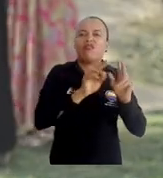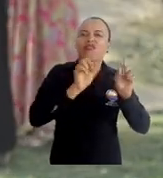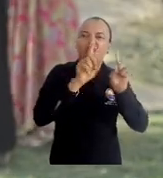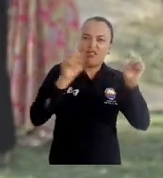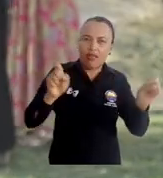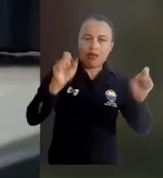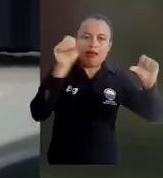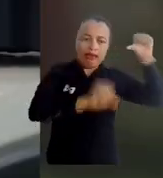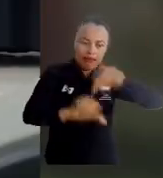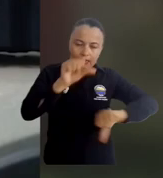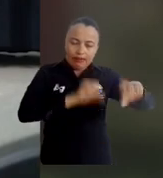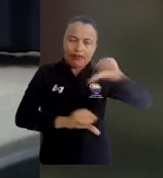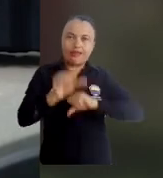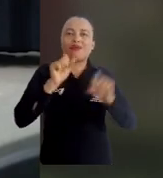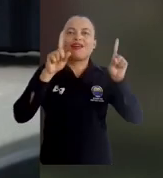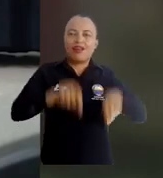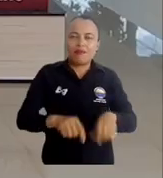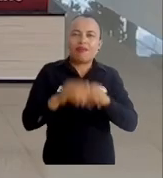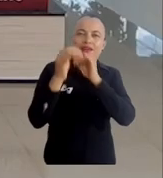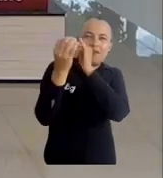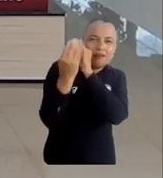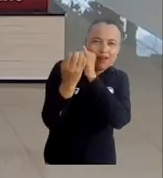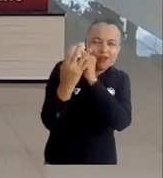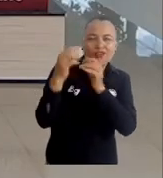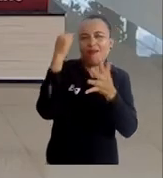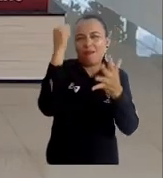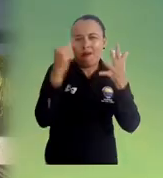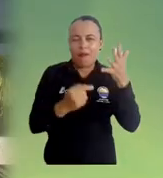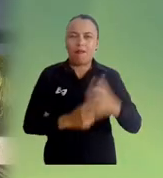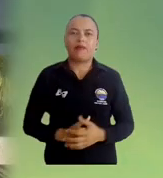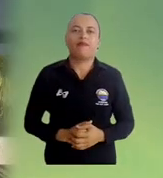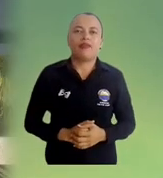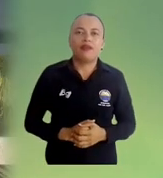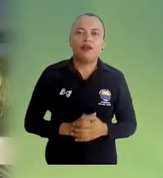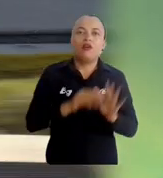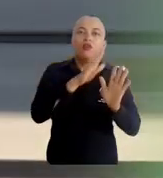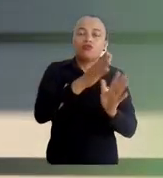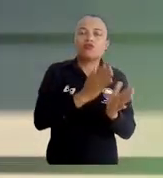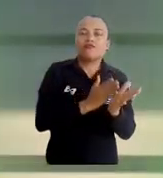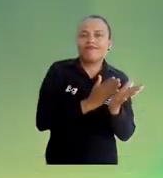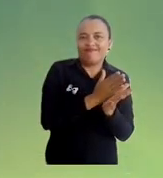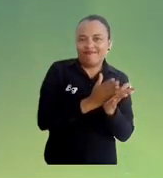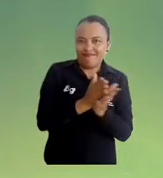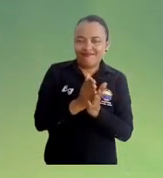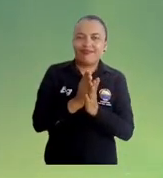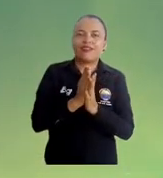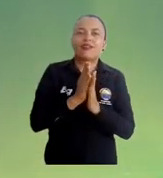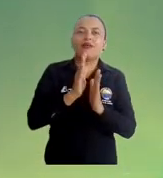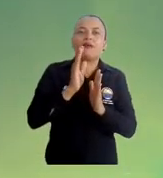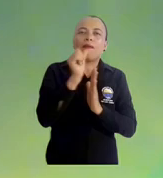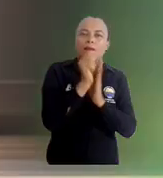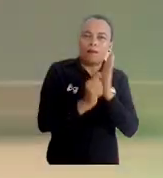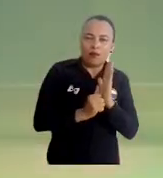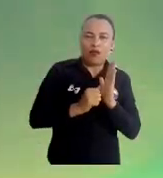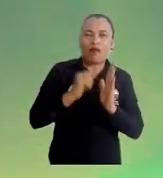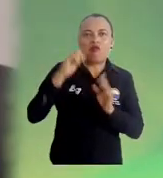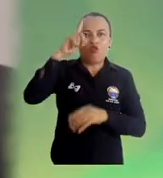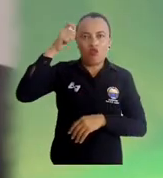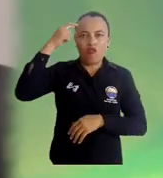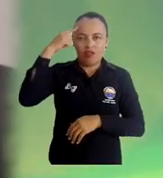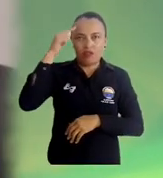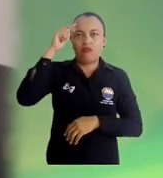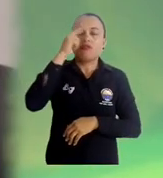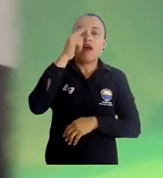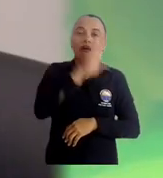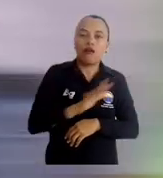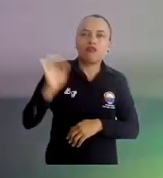de química como en la parte pedagógica y otros escenarios. Este programa del Gobierno Nacional está dirigido a apoyar la